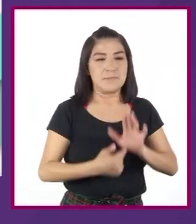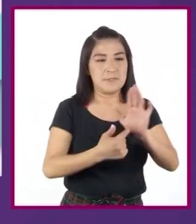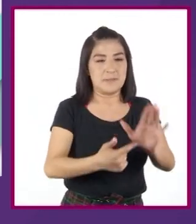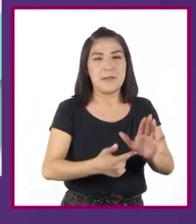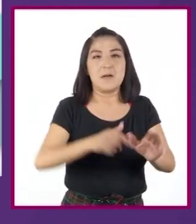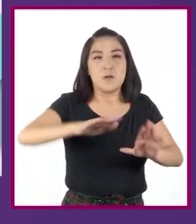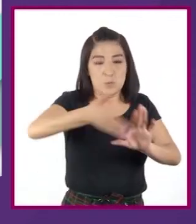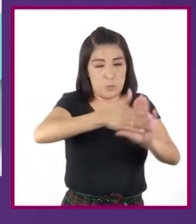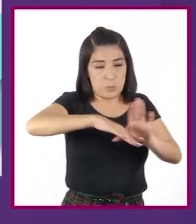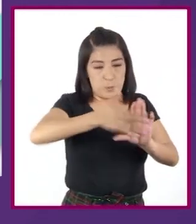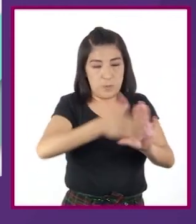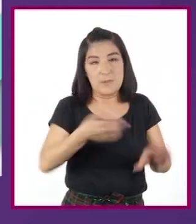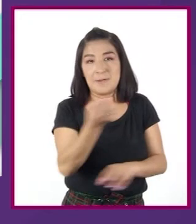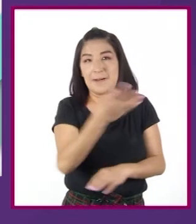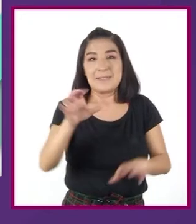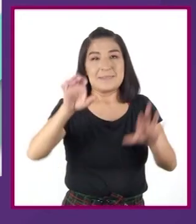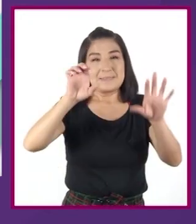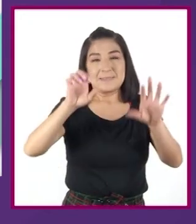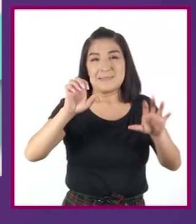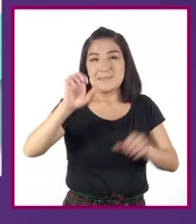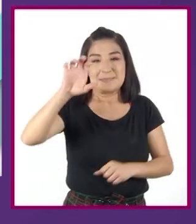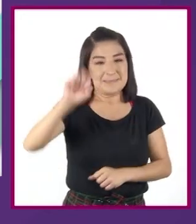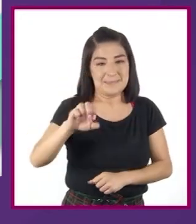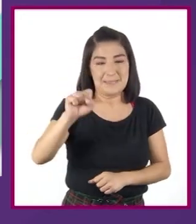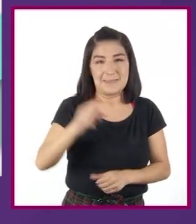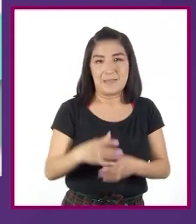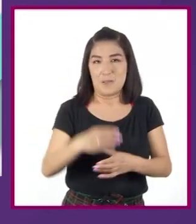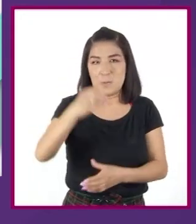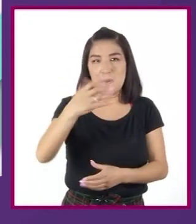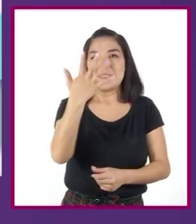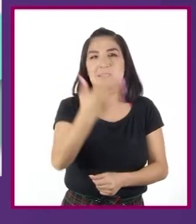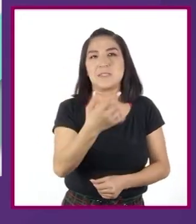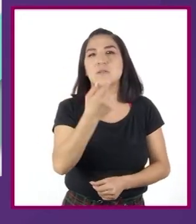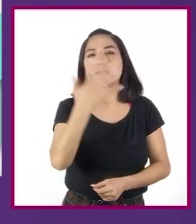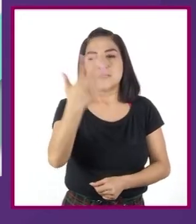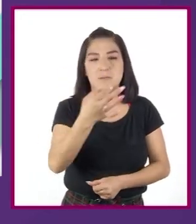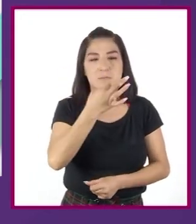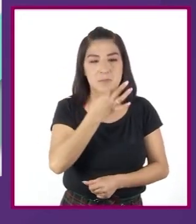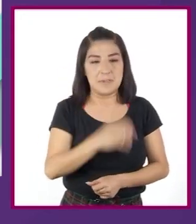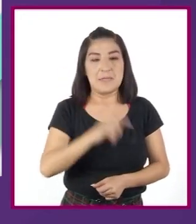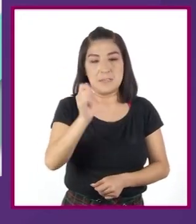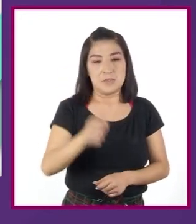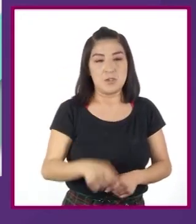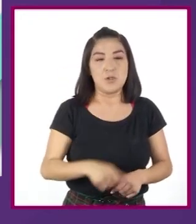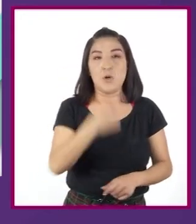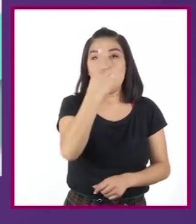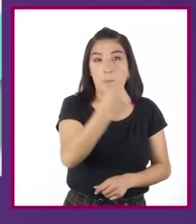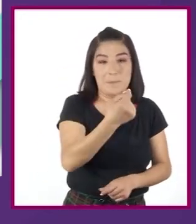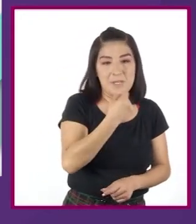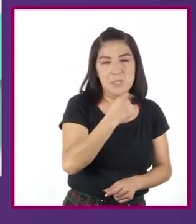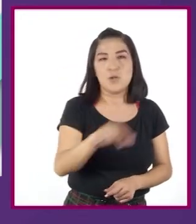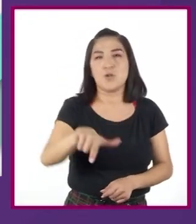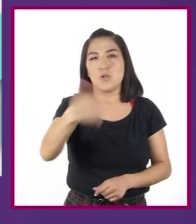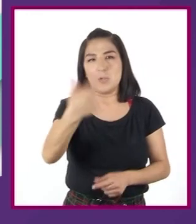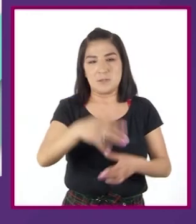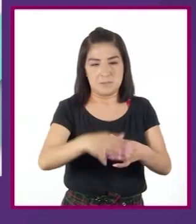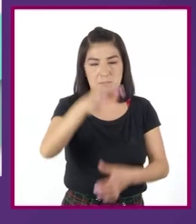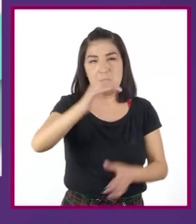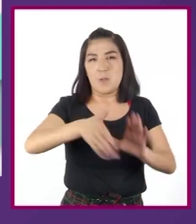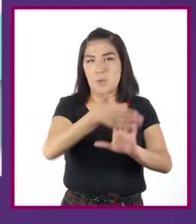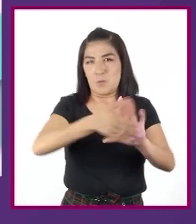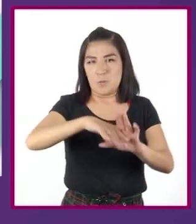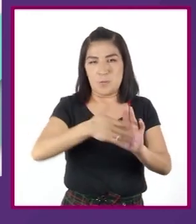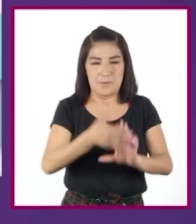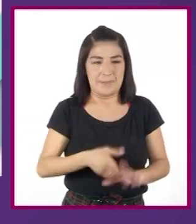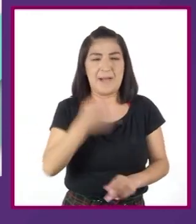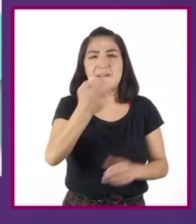60 botellas en 5 minutos, así que por minuto lava 12 botellas. Podemos